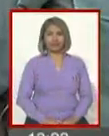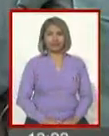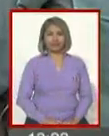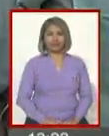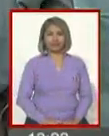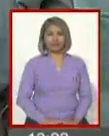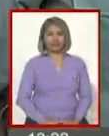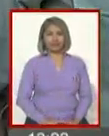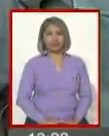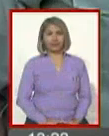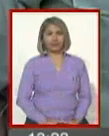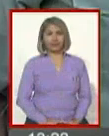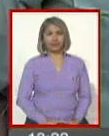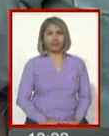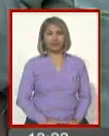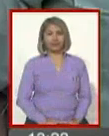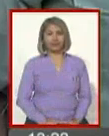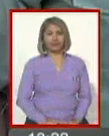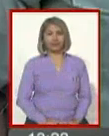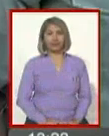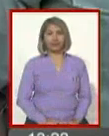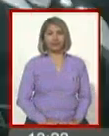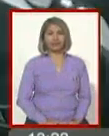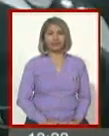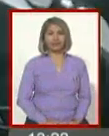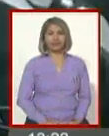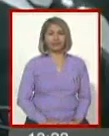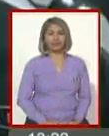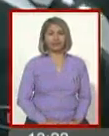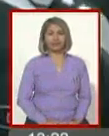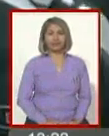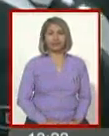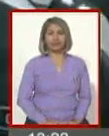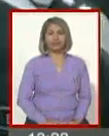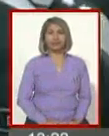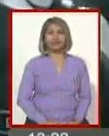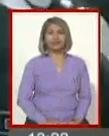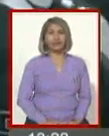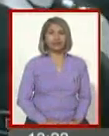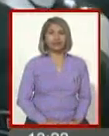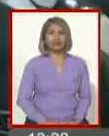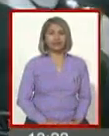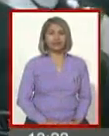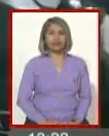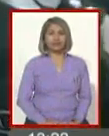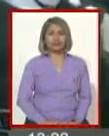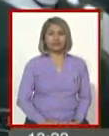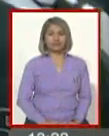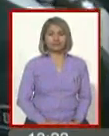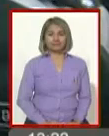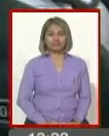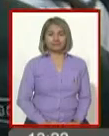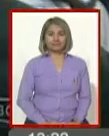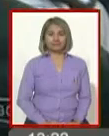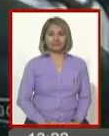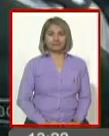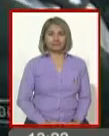Guardia fiel, ¿qué te importa la vida? Si alumbrando te mata el